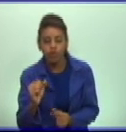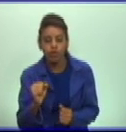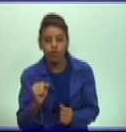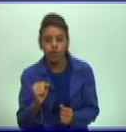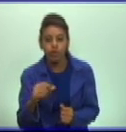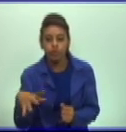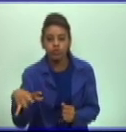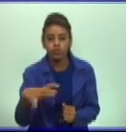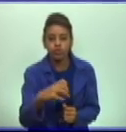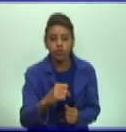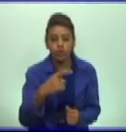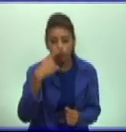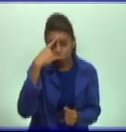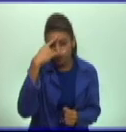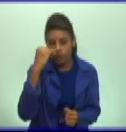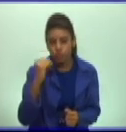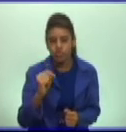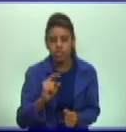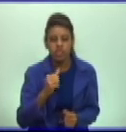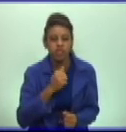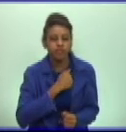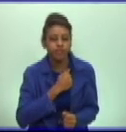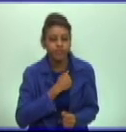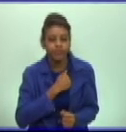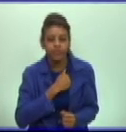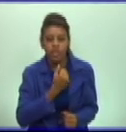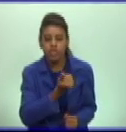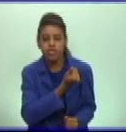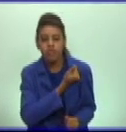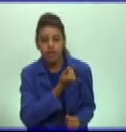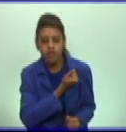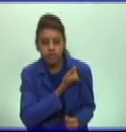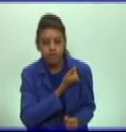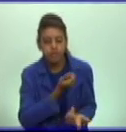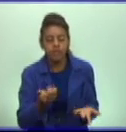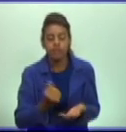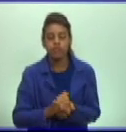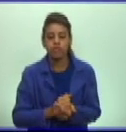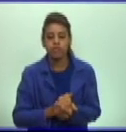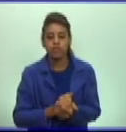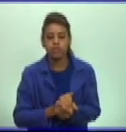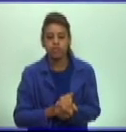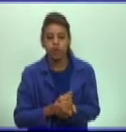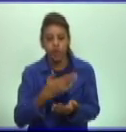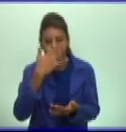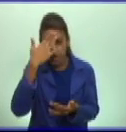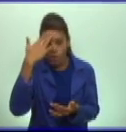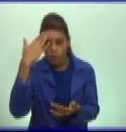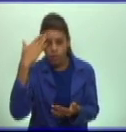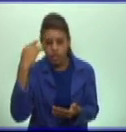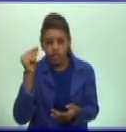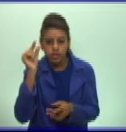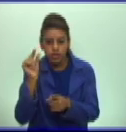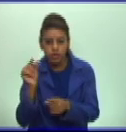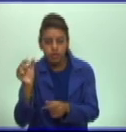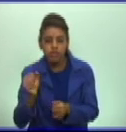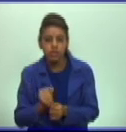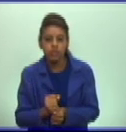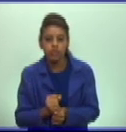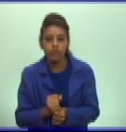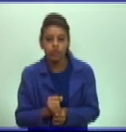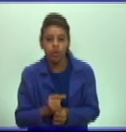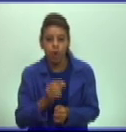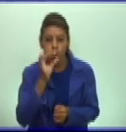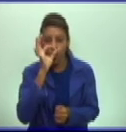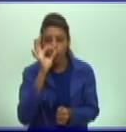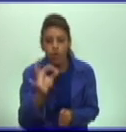todos aquellos sí que nos convocan a la traición, que nos convocan a olvidarse del prójimo, que nos convocan al odio,